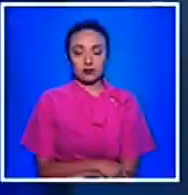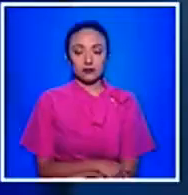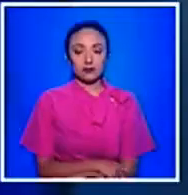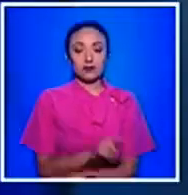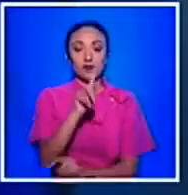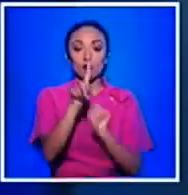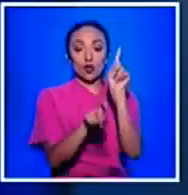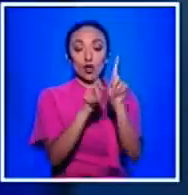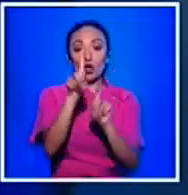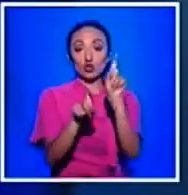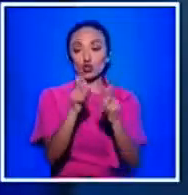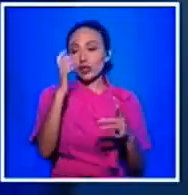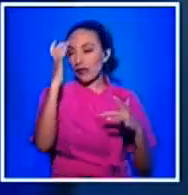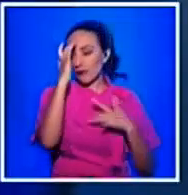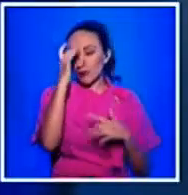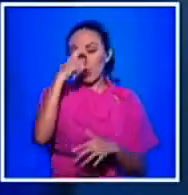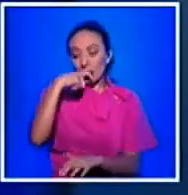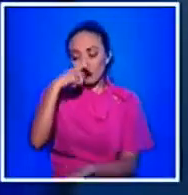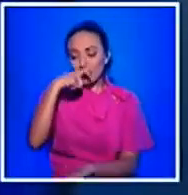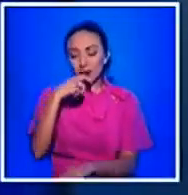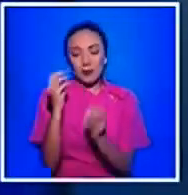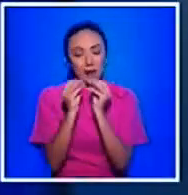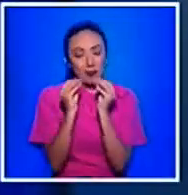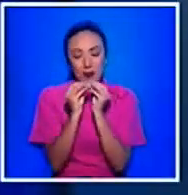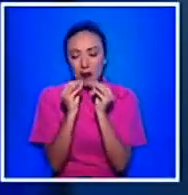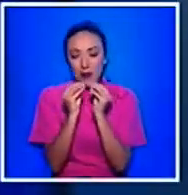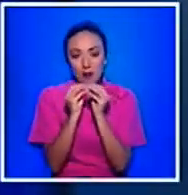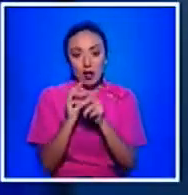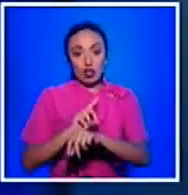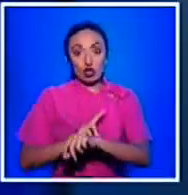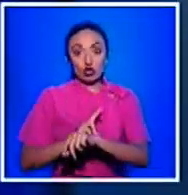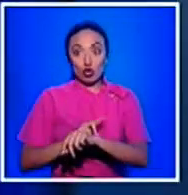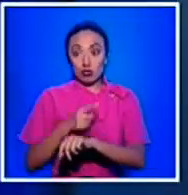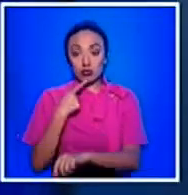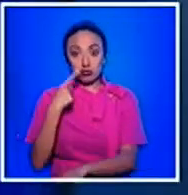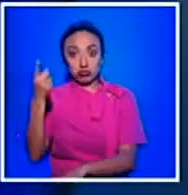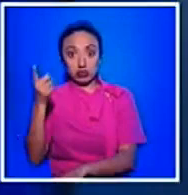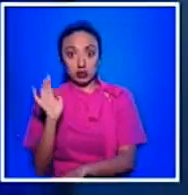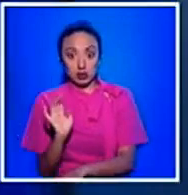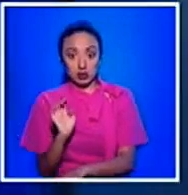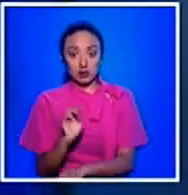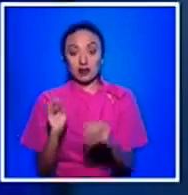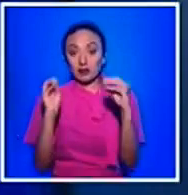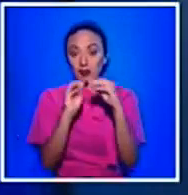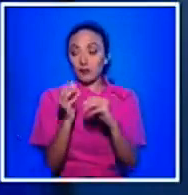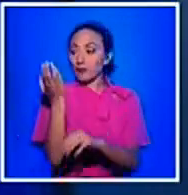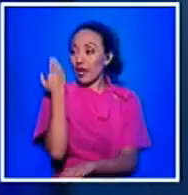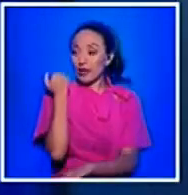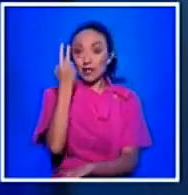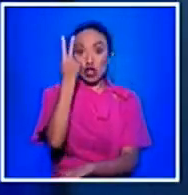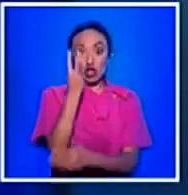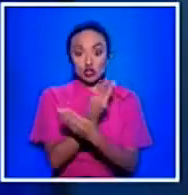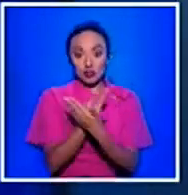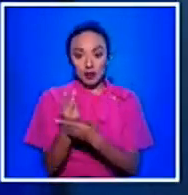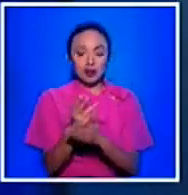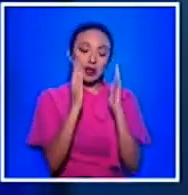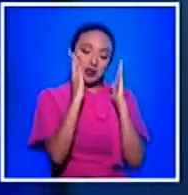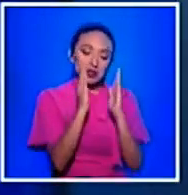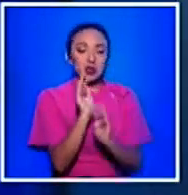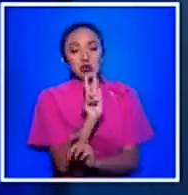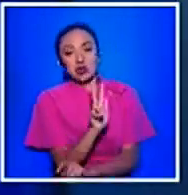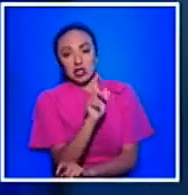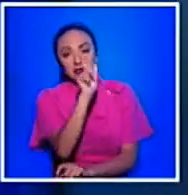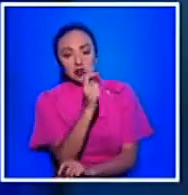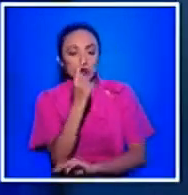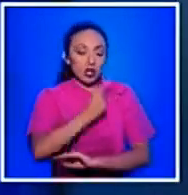Las consultas por enfermedades respiratorias se han triplicado, según el Colegio de Médicos de Pichincha. Hace 2 semanas se atendían a 3 pacientes por